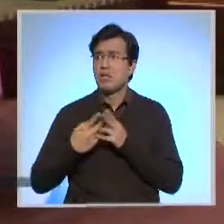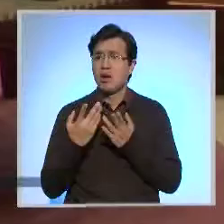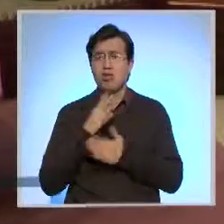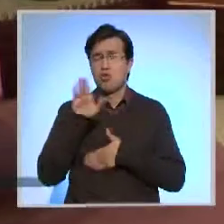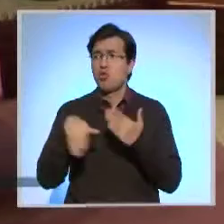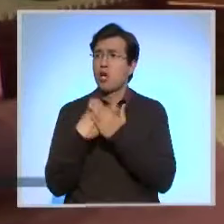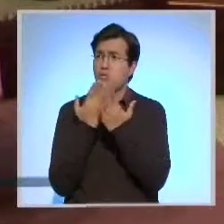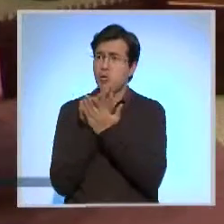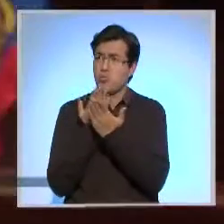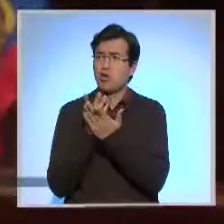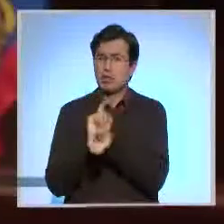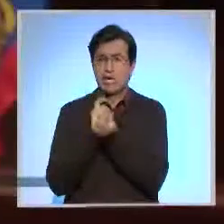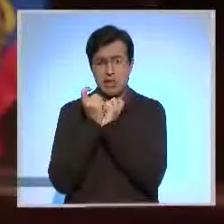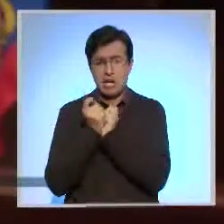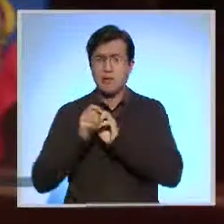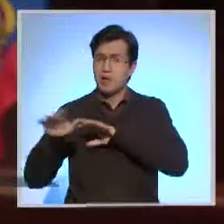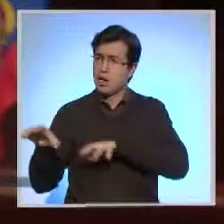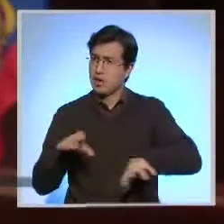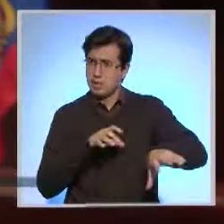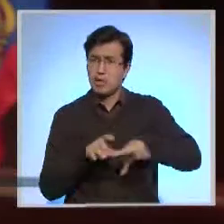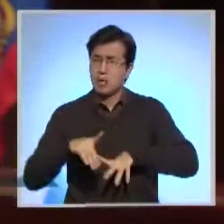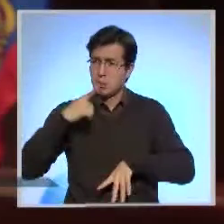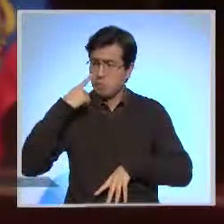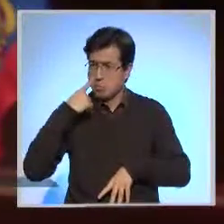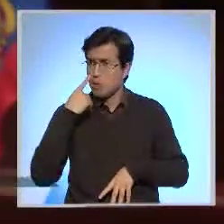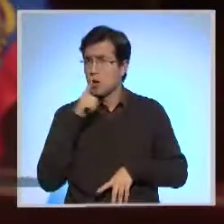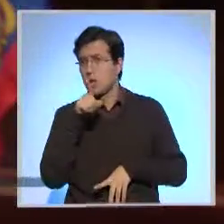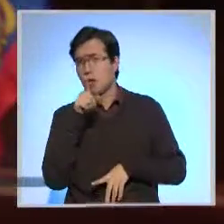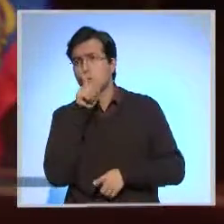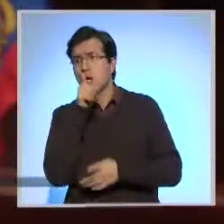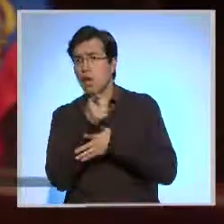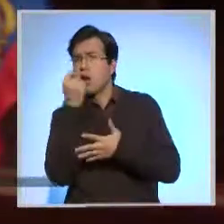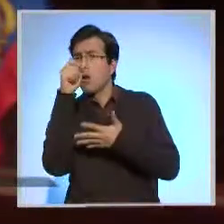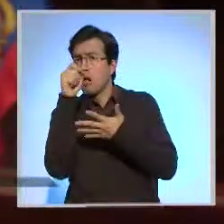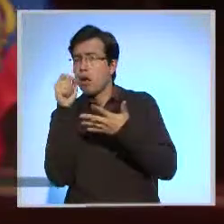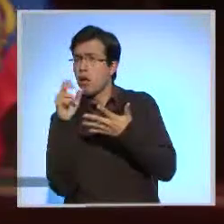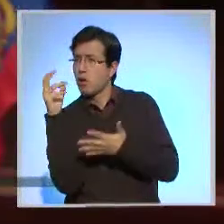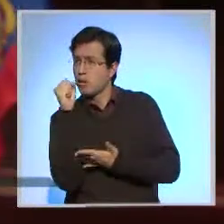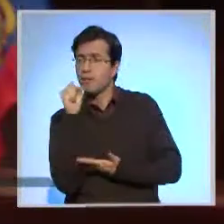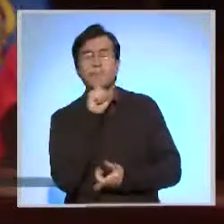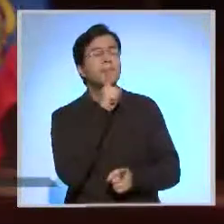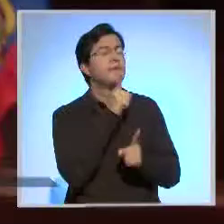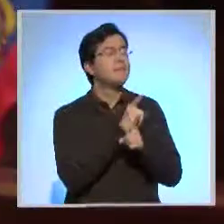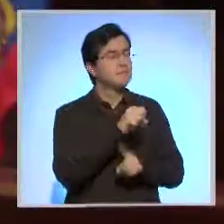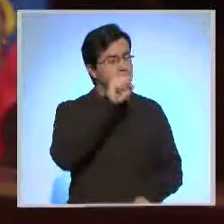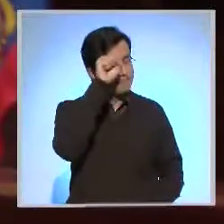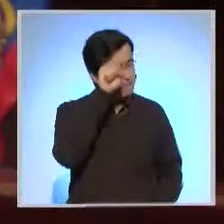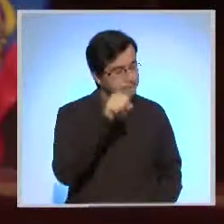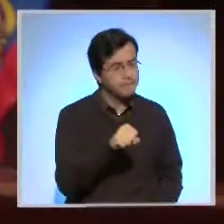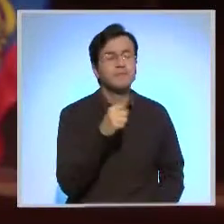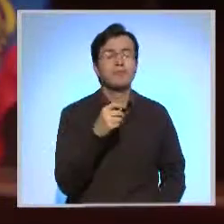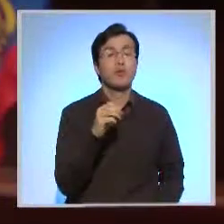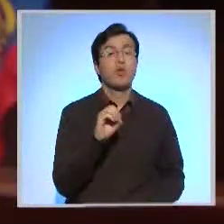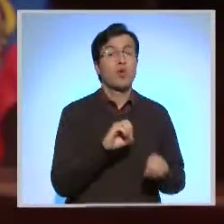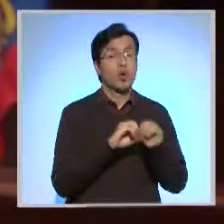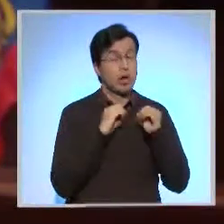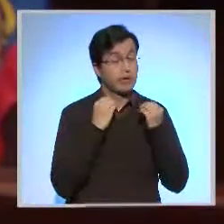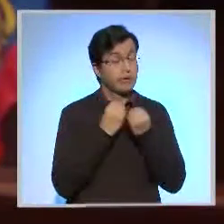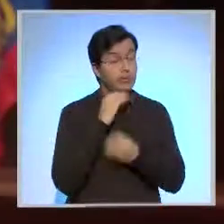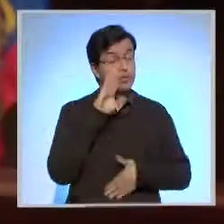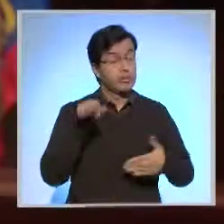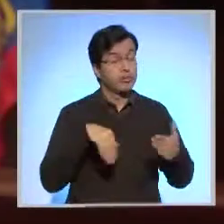planteamientos se materialicen y se vean de manera concreta efectivamente y allí los movimientos sociales tenemos una tarea enorme